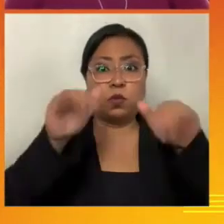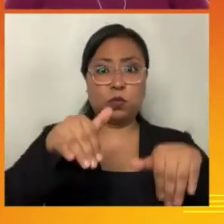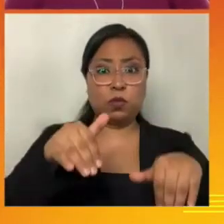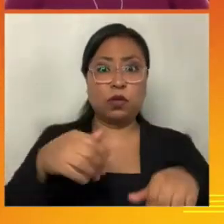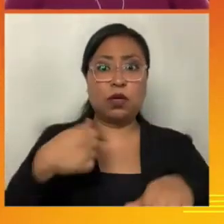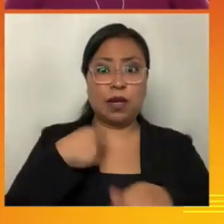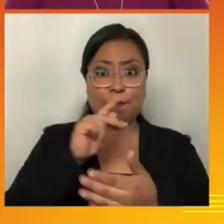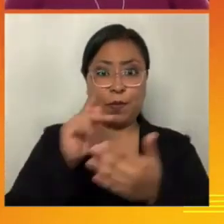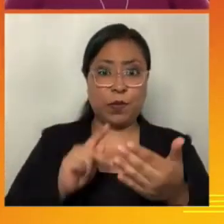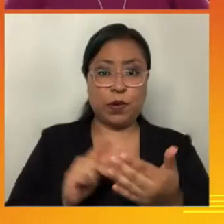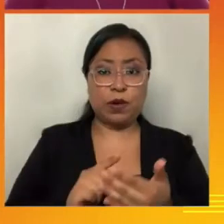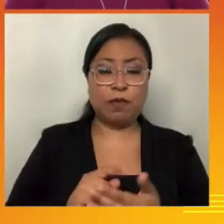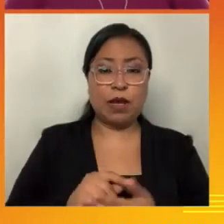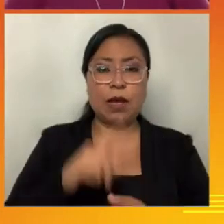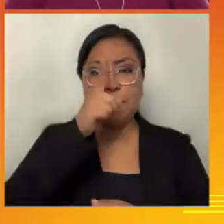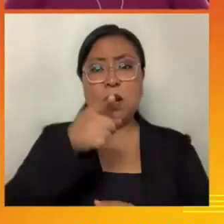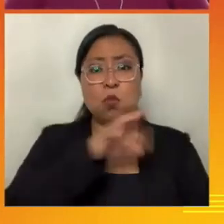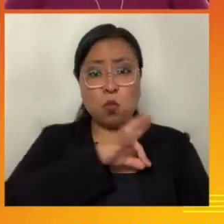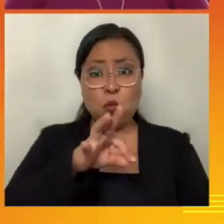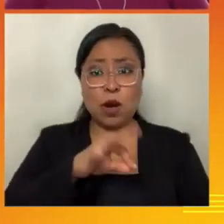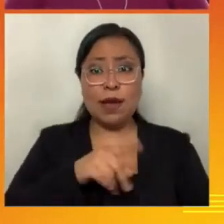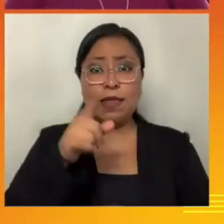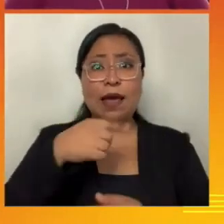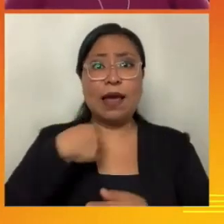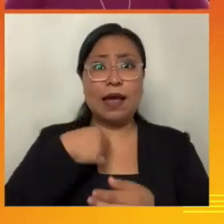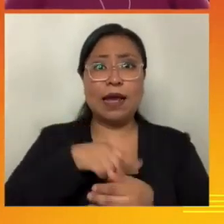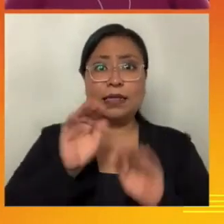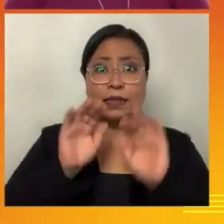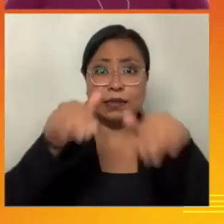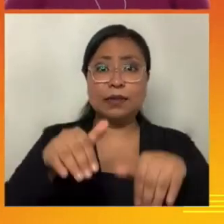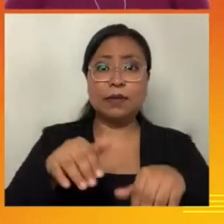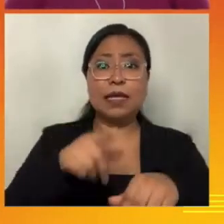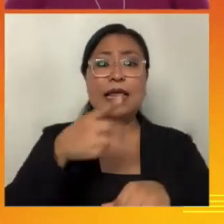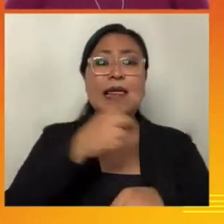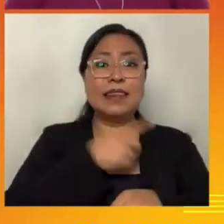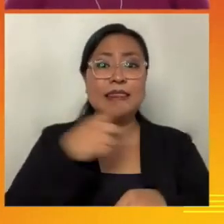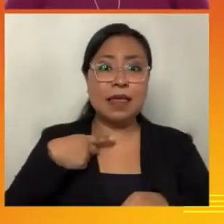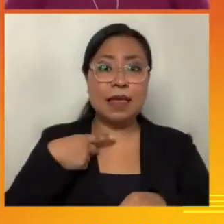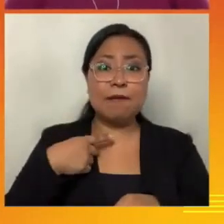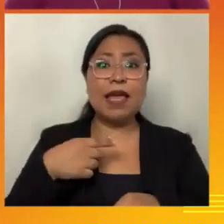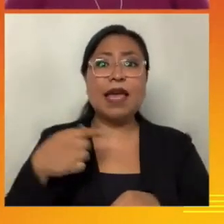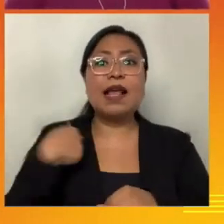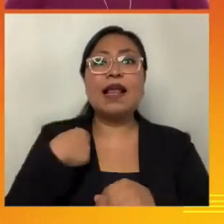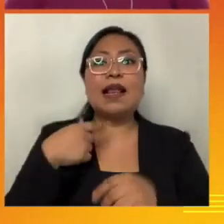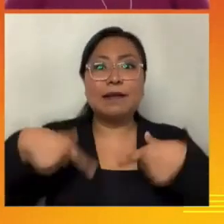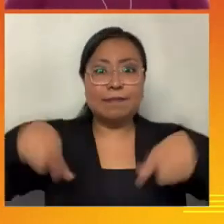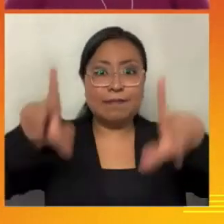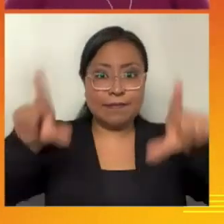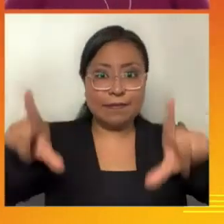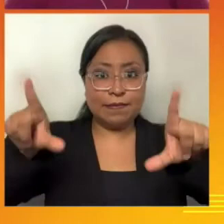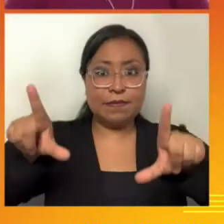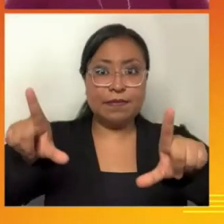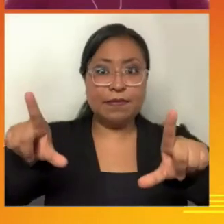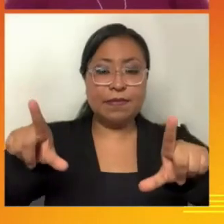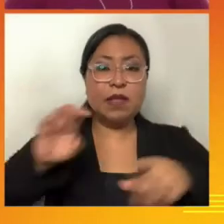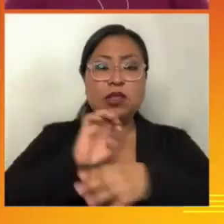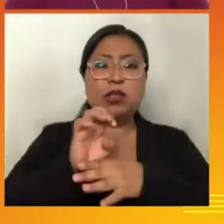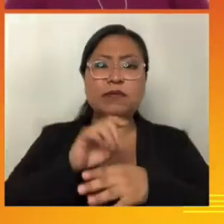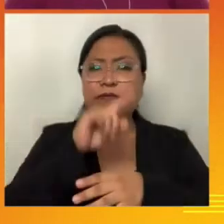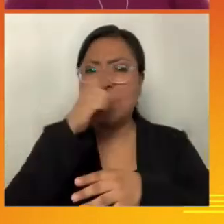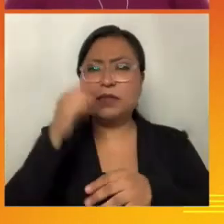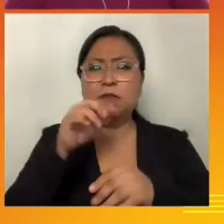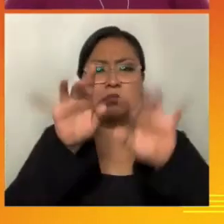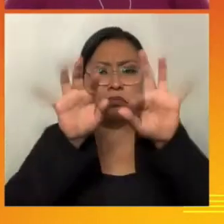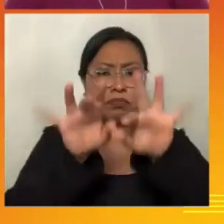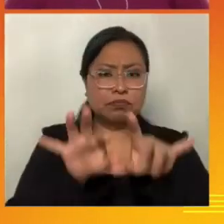poder inscribirse, las organizaciones tienen que entrar a nuestro portal, tienen que realizar pues el registro de un usuario,